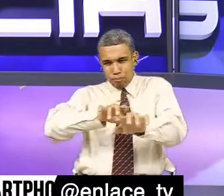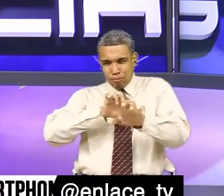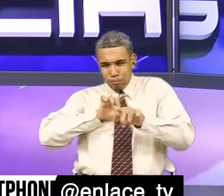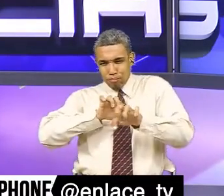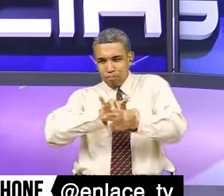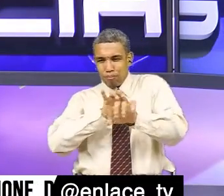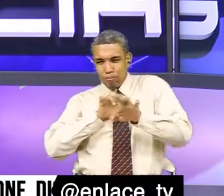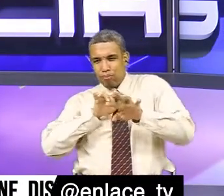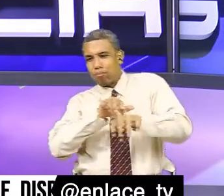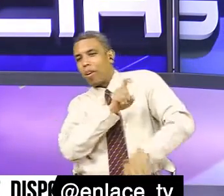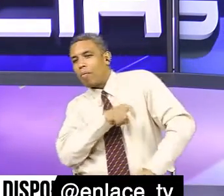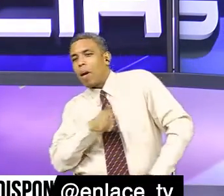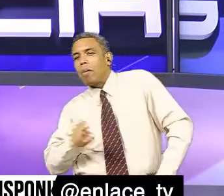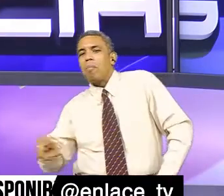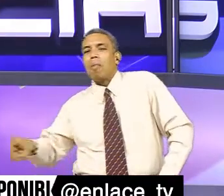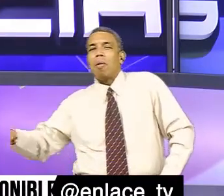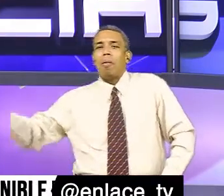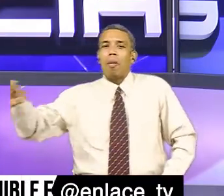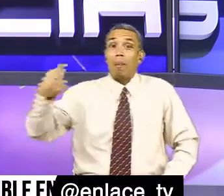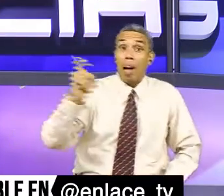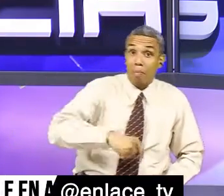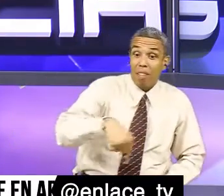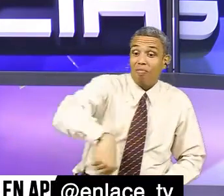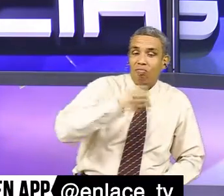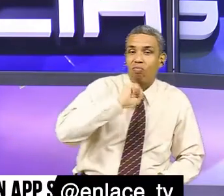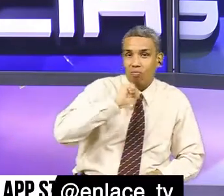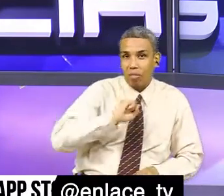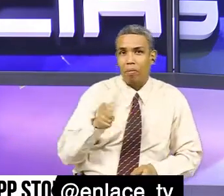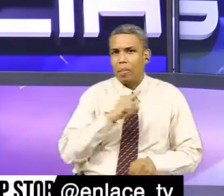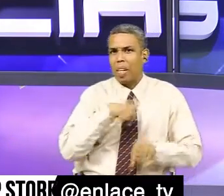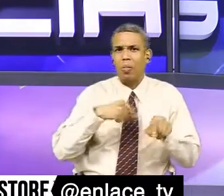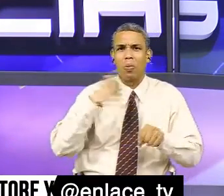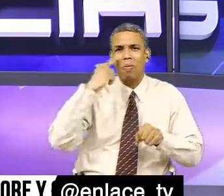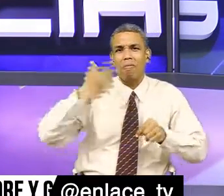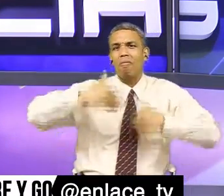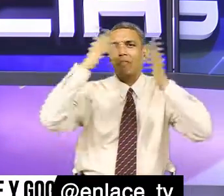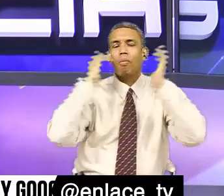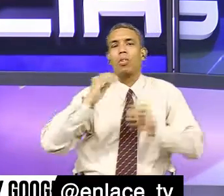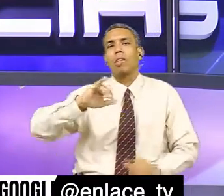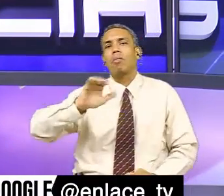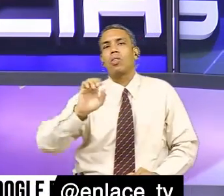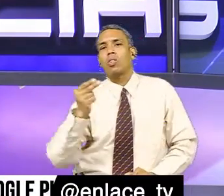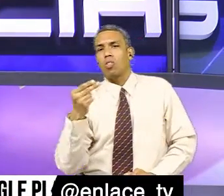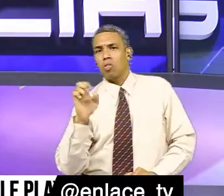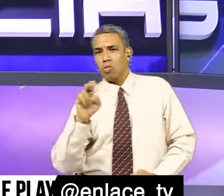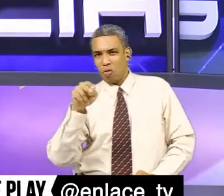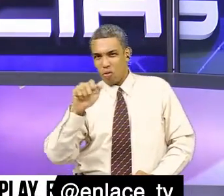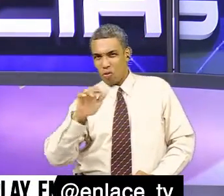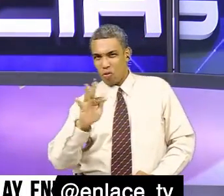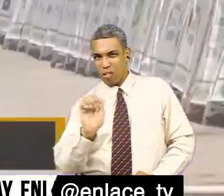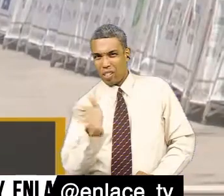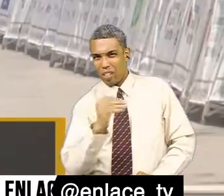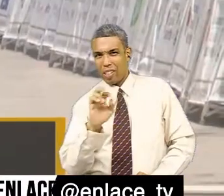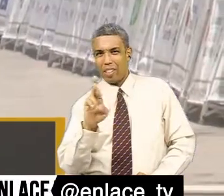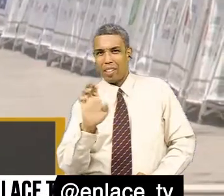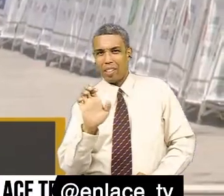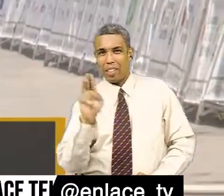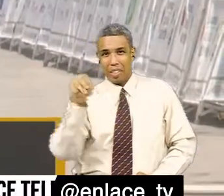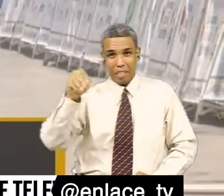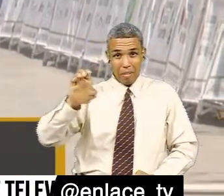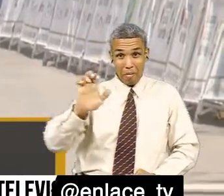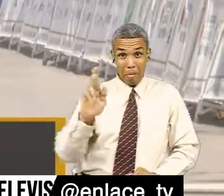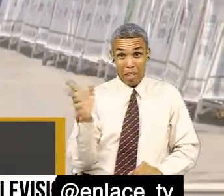la participación de reconocidos ciclistas como Jonathan Millán, Remberto Jaramillo, entre otros. La Liga